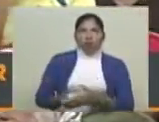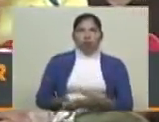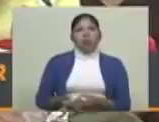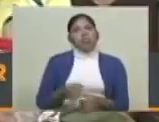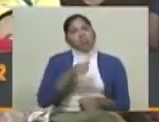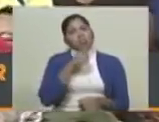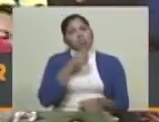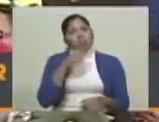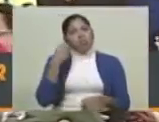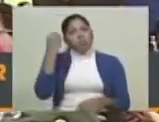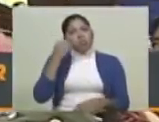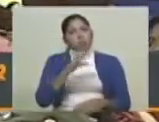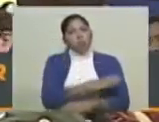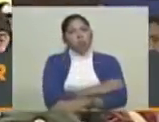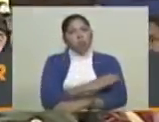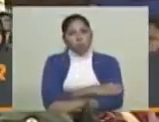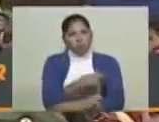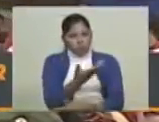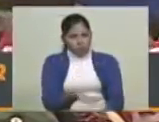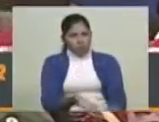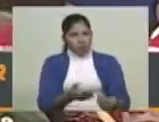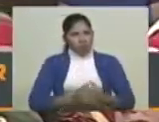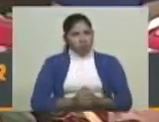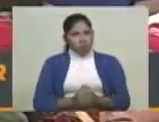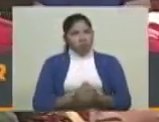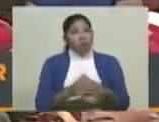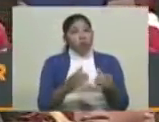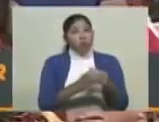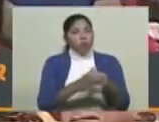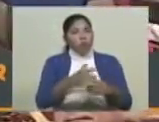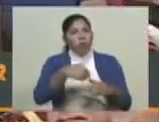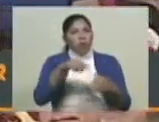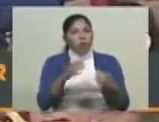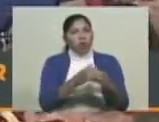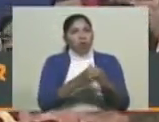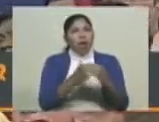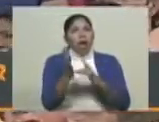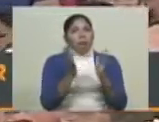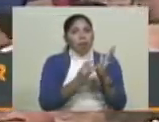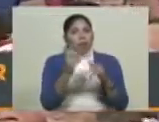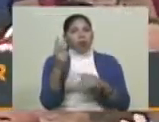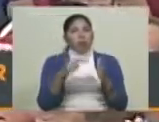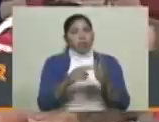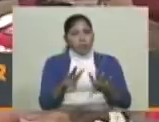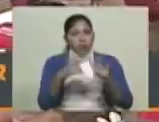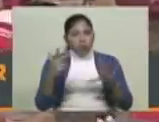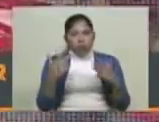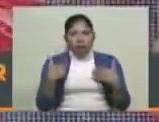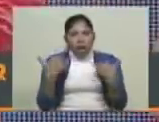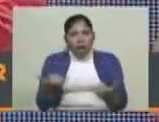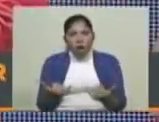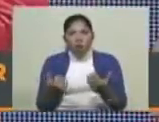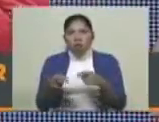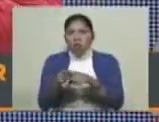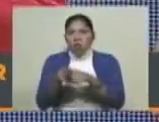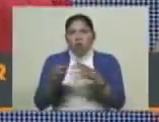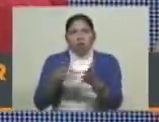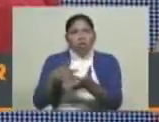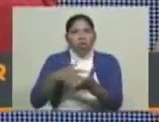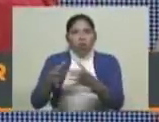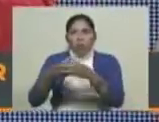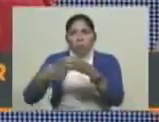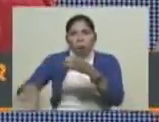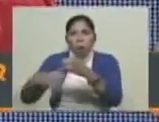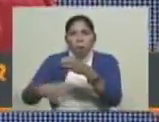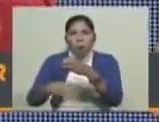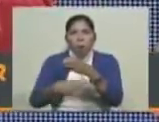analista opositor que podía pensar que la derecha iba a estar en abril del año 2018 como está hoy? ¿Alguno